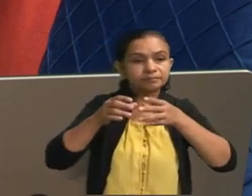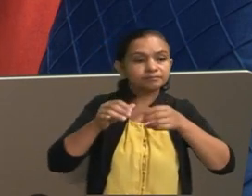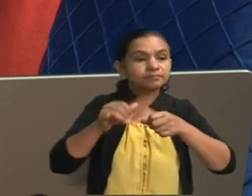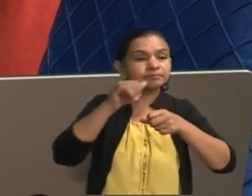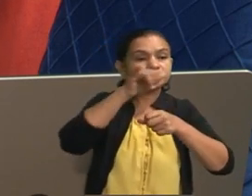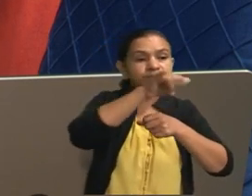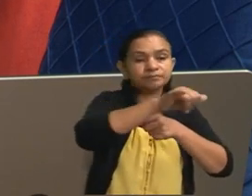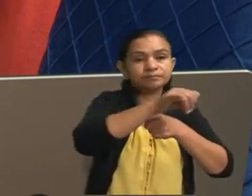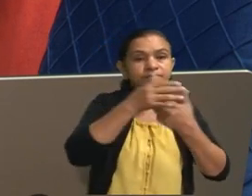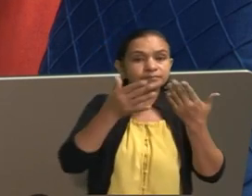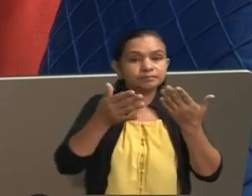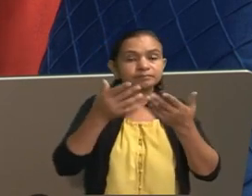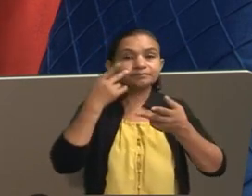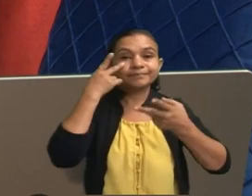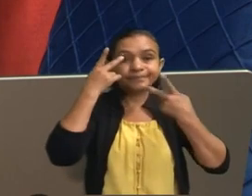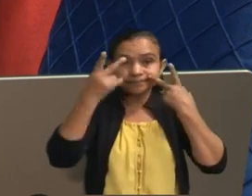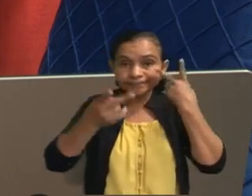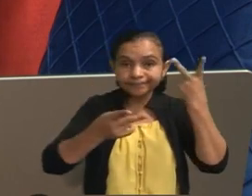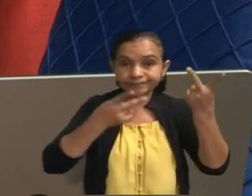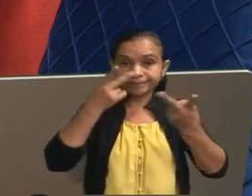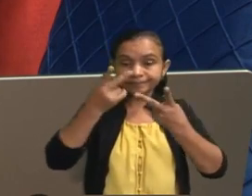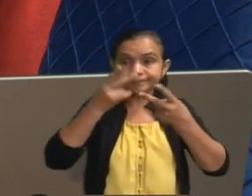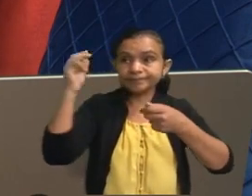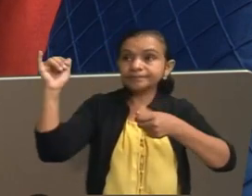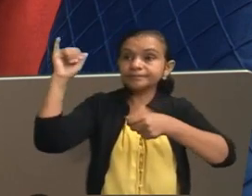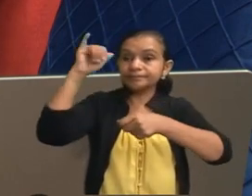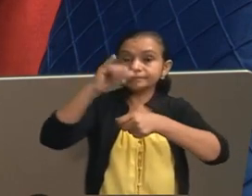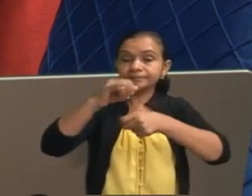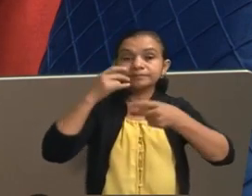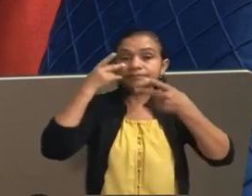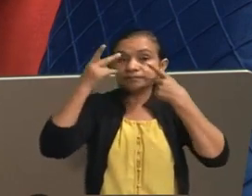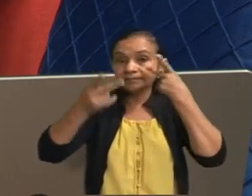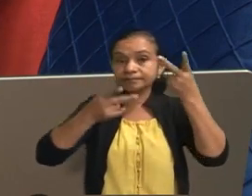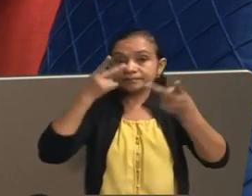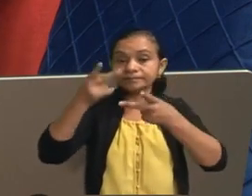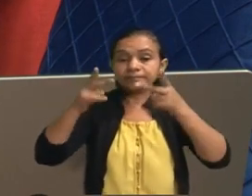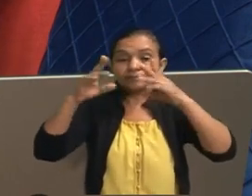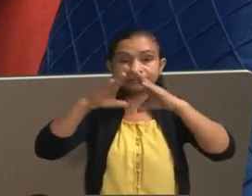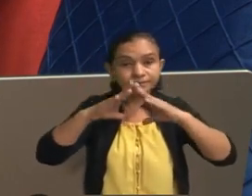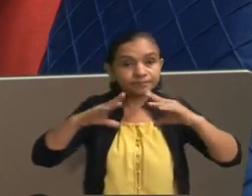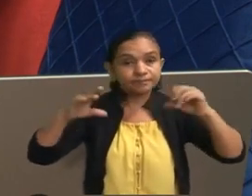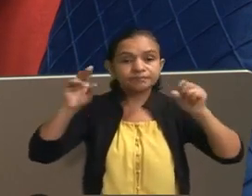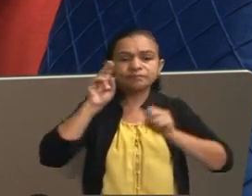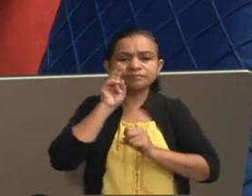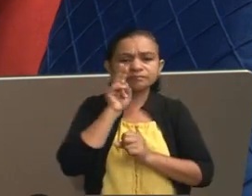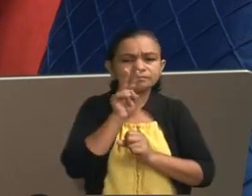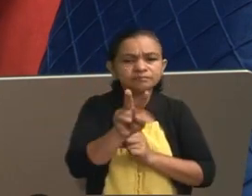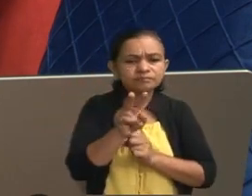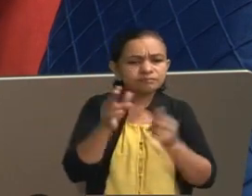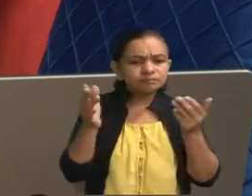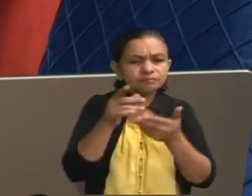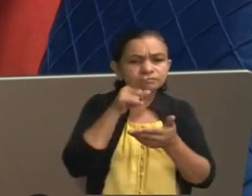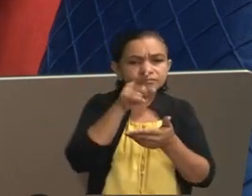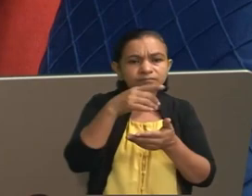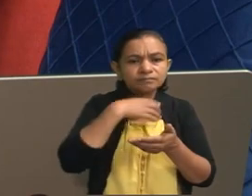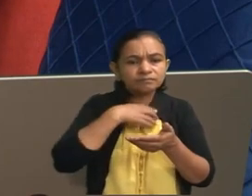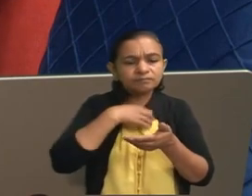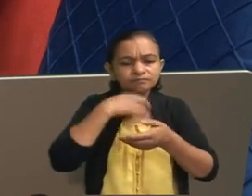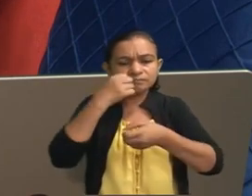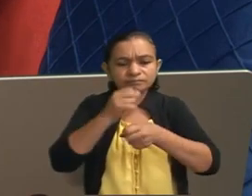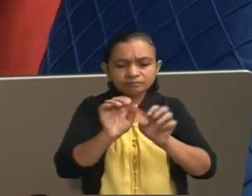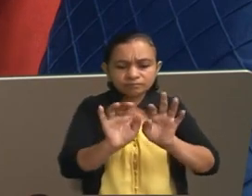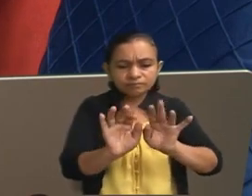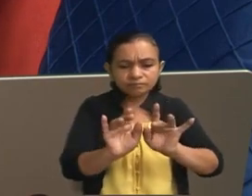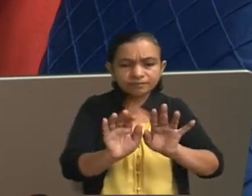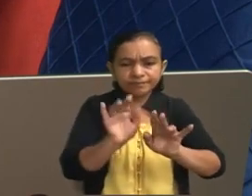específicos. También visitas al centro de alerta tsunami en el Japón para ver cómo trabajan ellos, ¿no? Ellos son